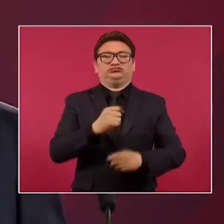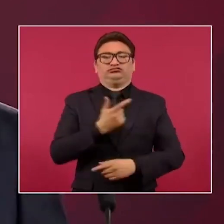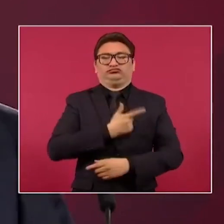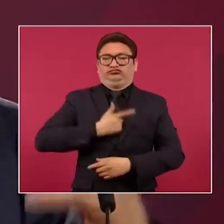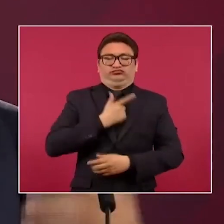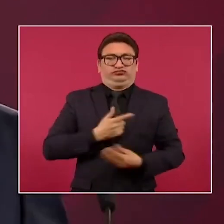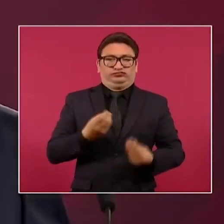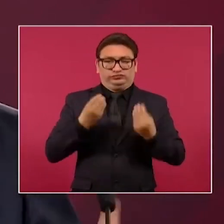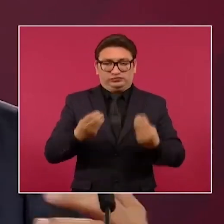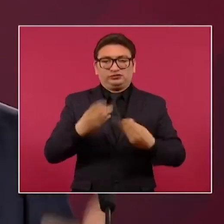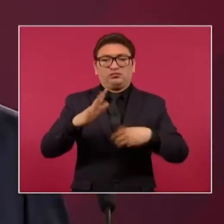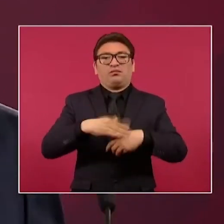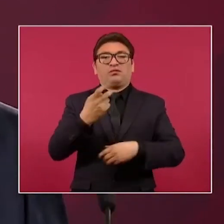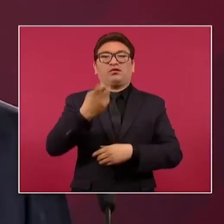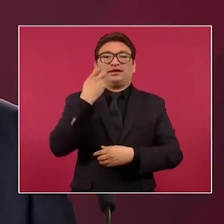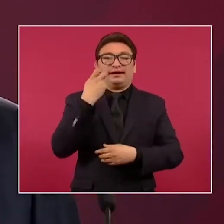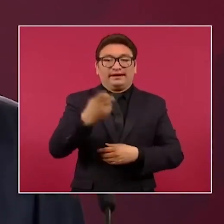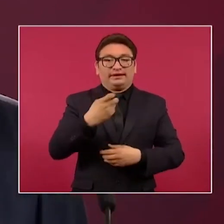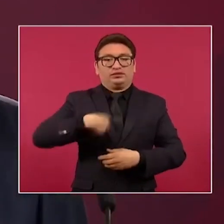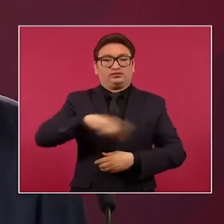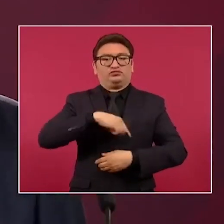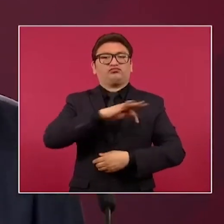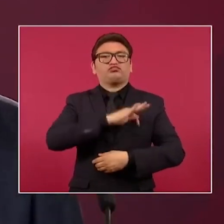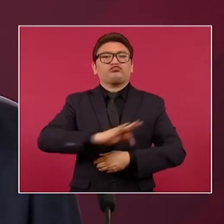porque de esa manera hemos controlado